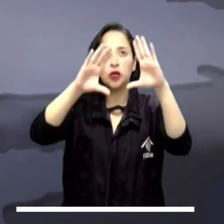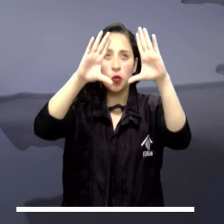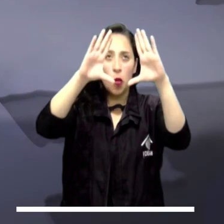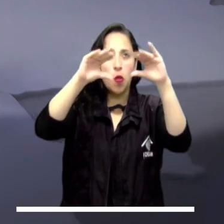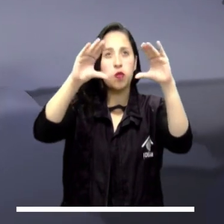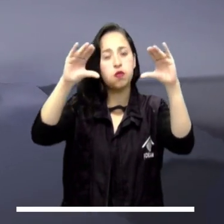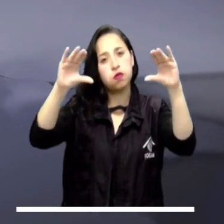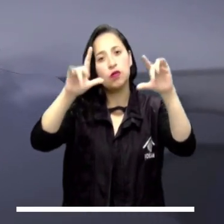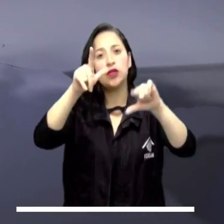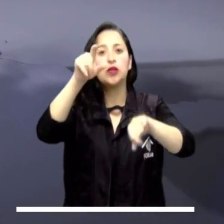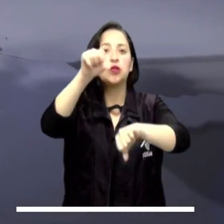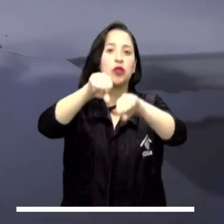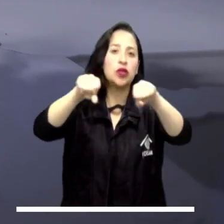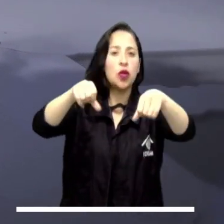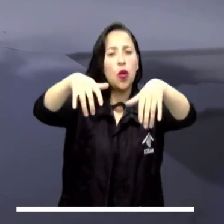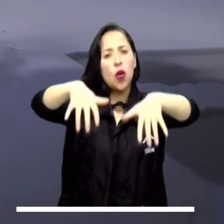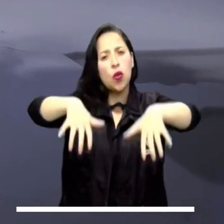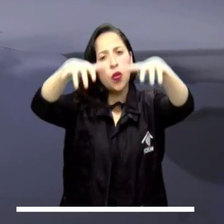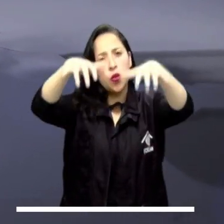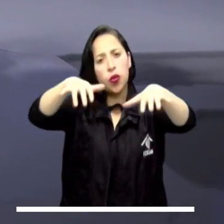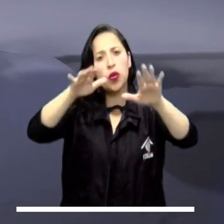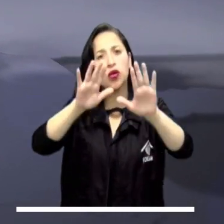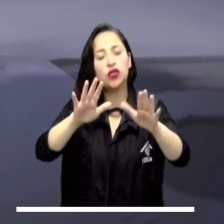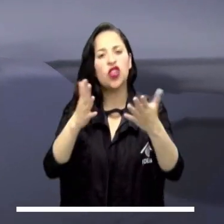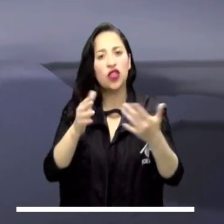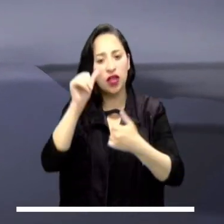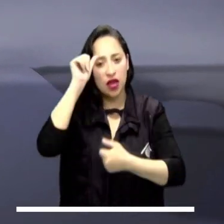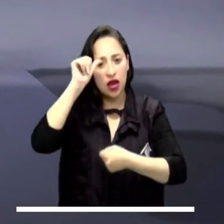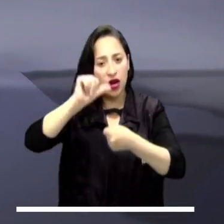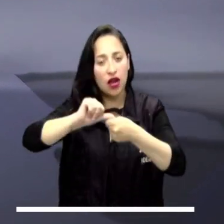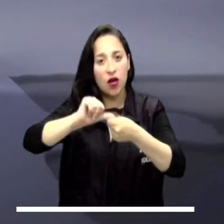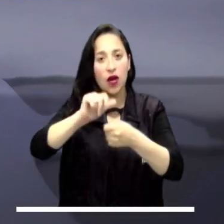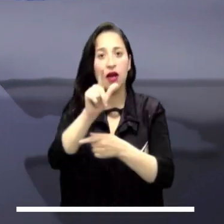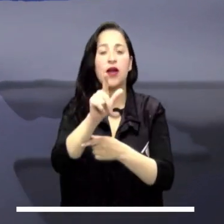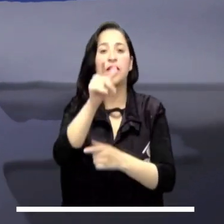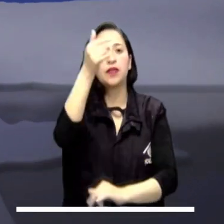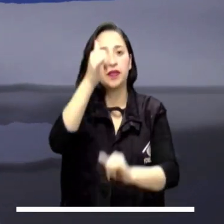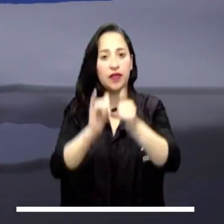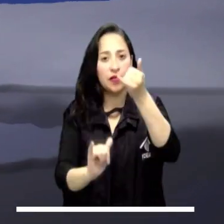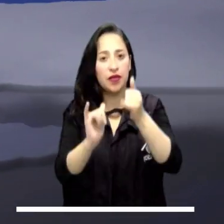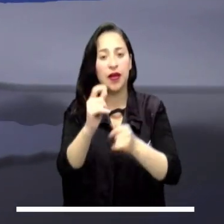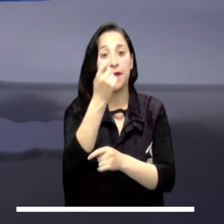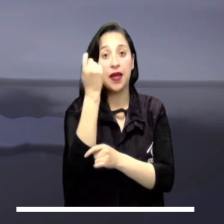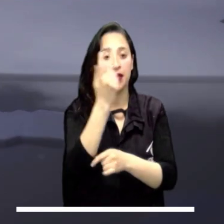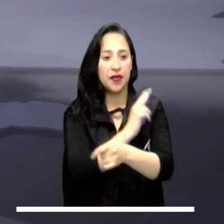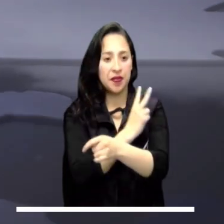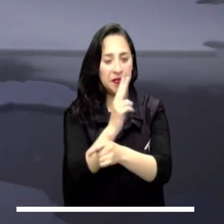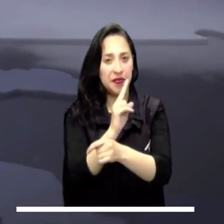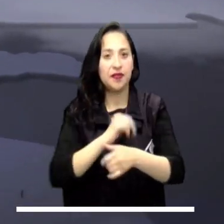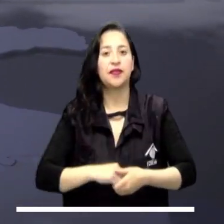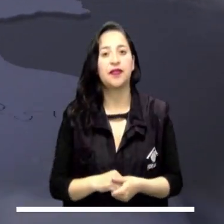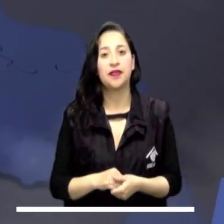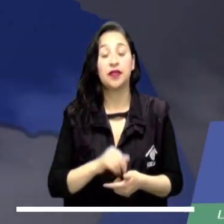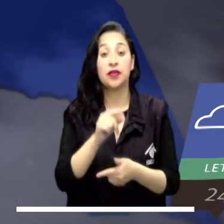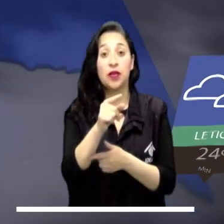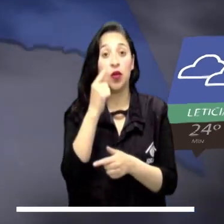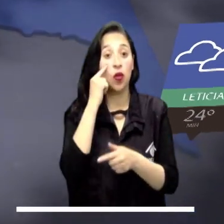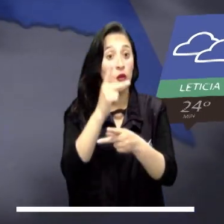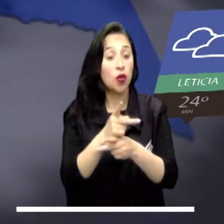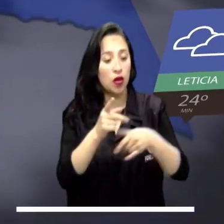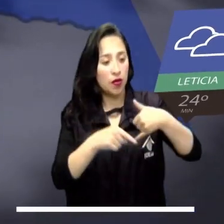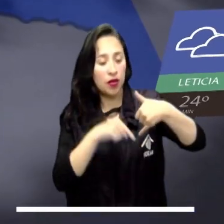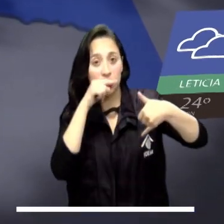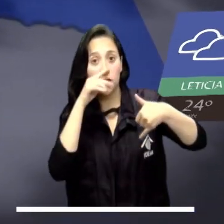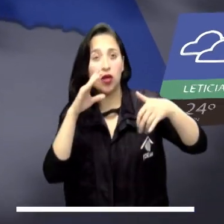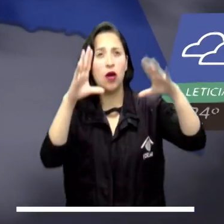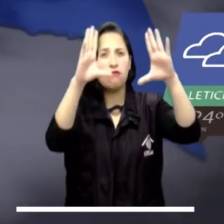importante disminución de la nubosidad no obstante puede haber presencia de lluvias en distintas zonas de arauca de casanare de meta y derecha de la